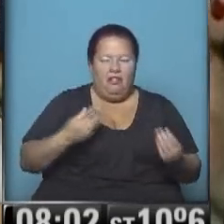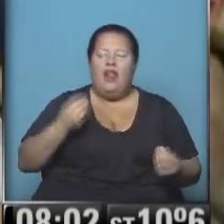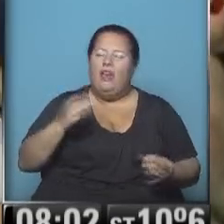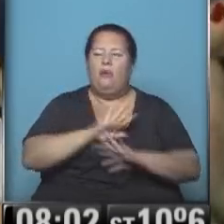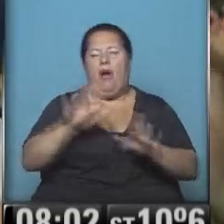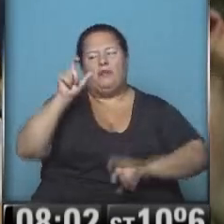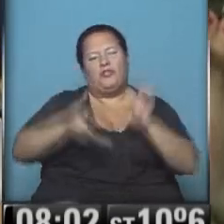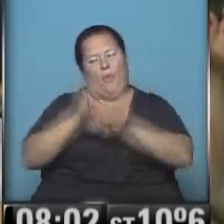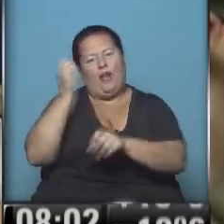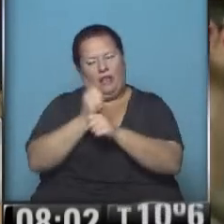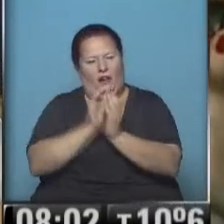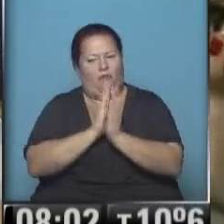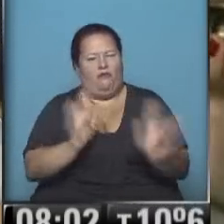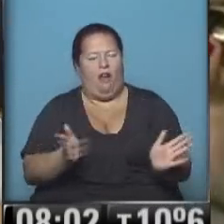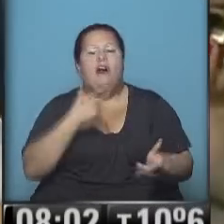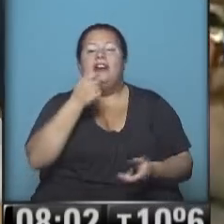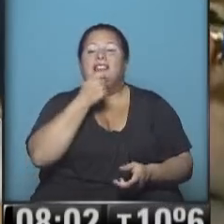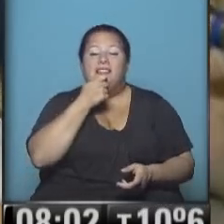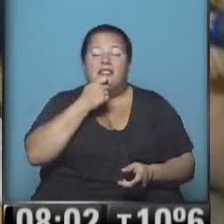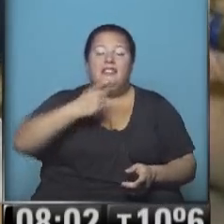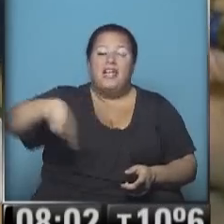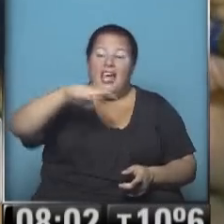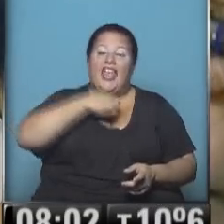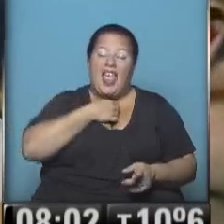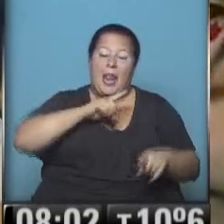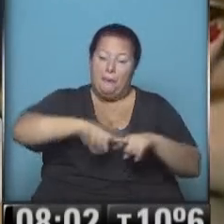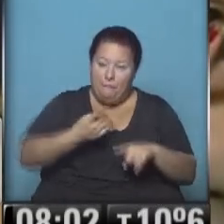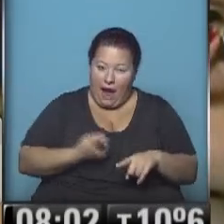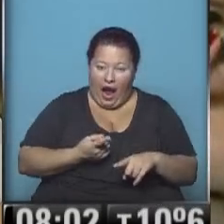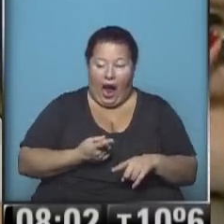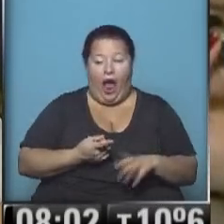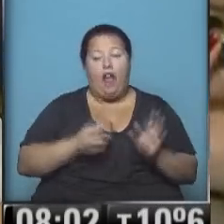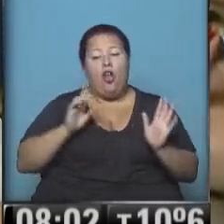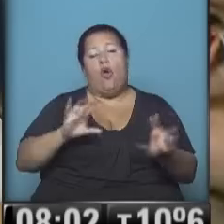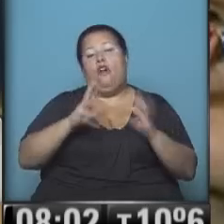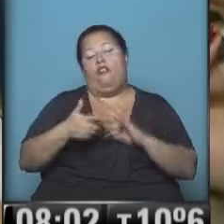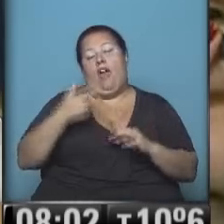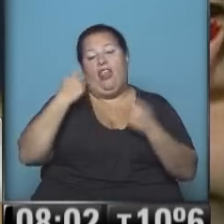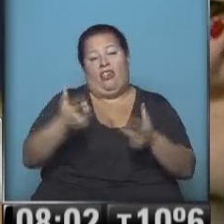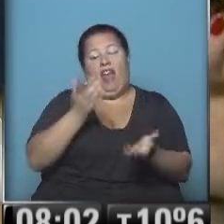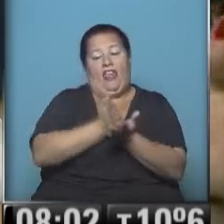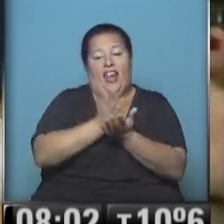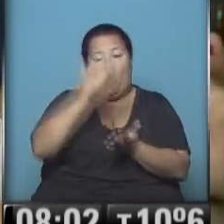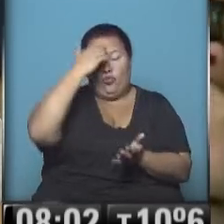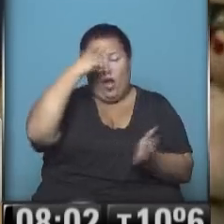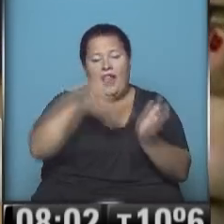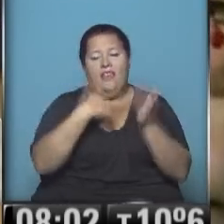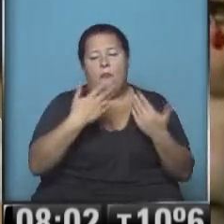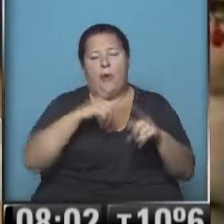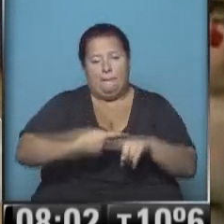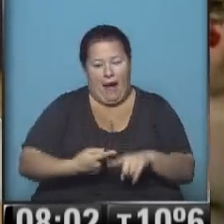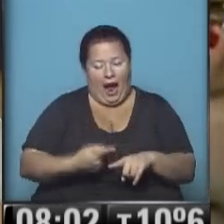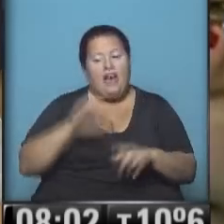dejen la gente ir a trabajar. Y si tienen vocación de parar, que es una de las facultades que le otorga la propia Constitución Nacional, que